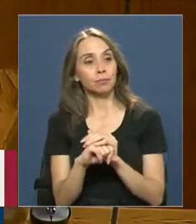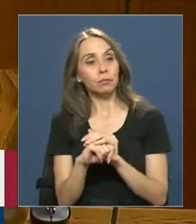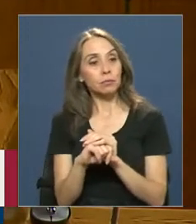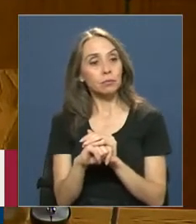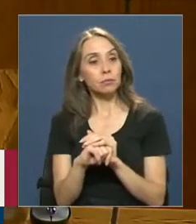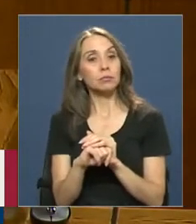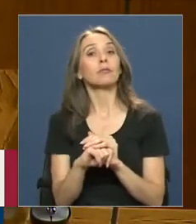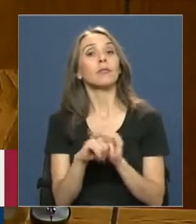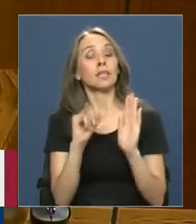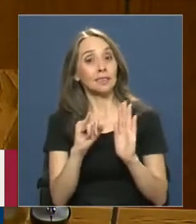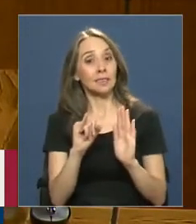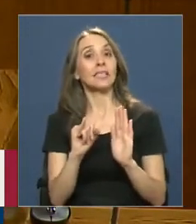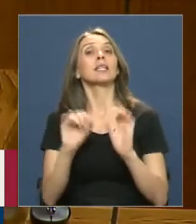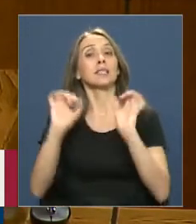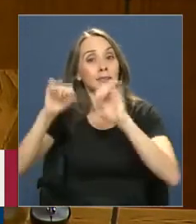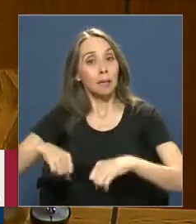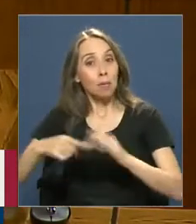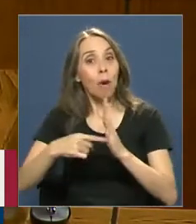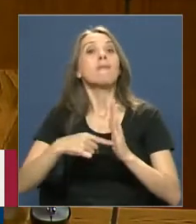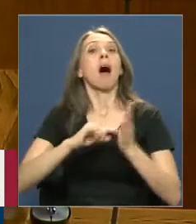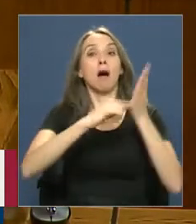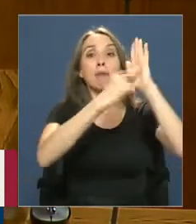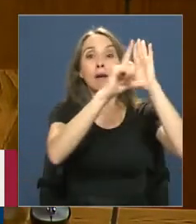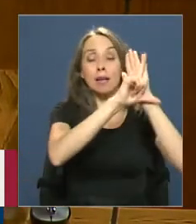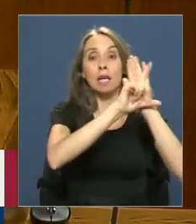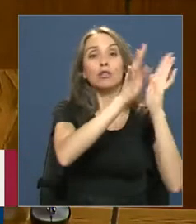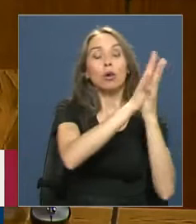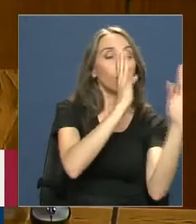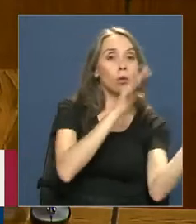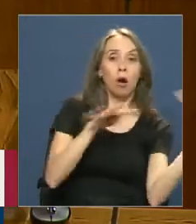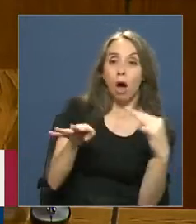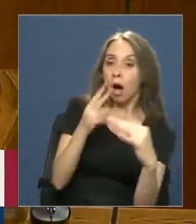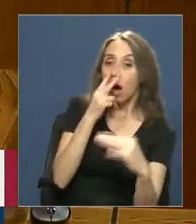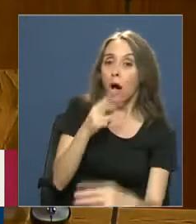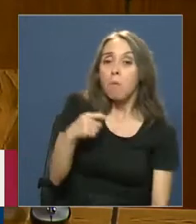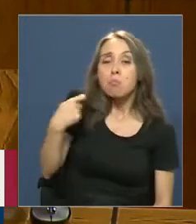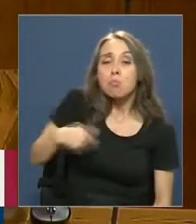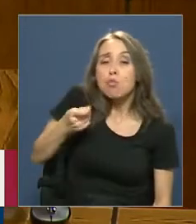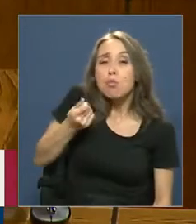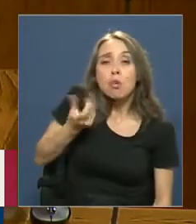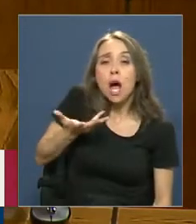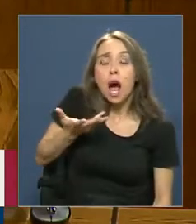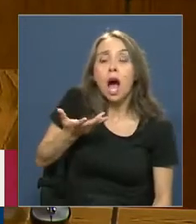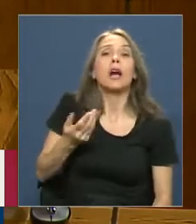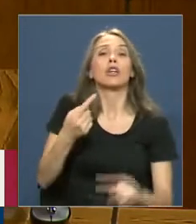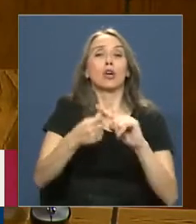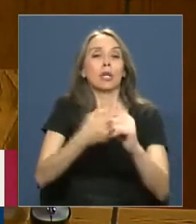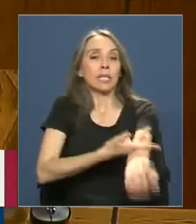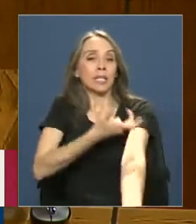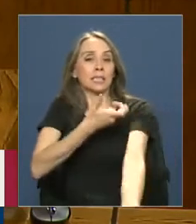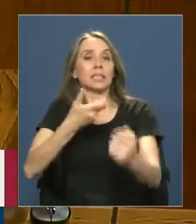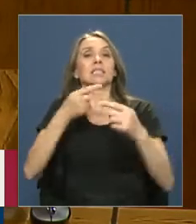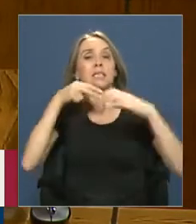se sensibiliza y se vislumbra lo costoso que resulta acceder a los exámenes de detección y